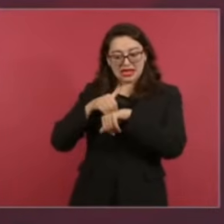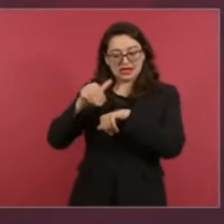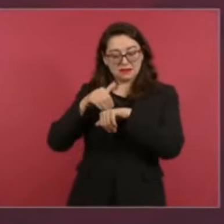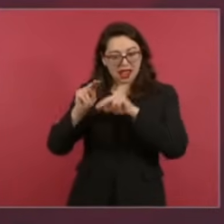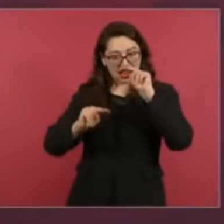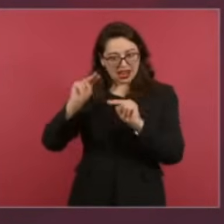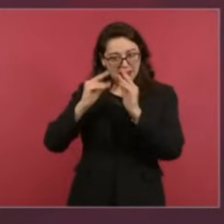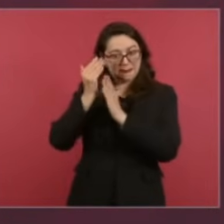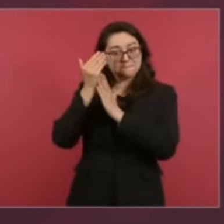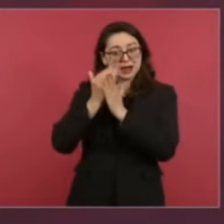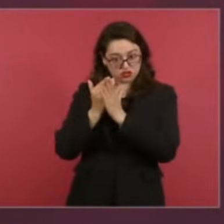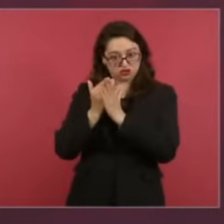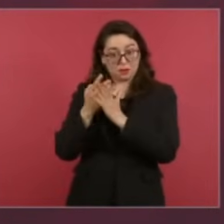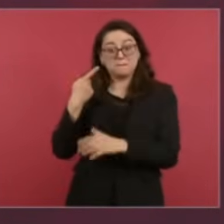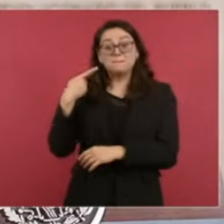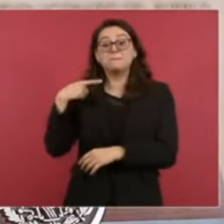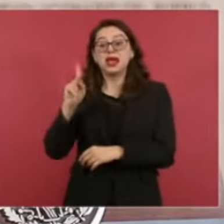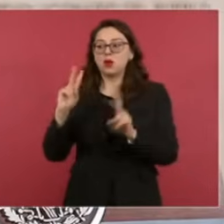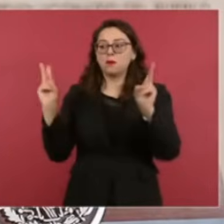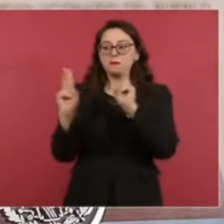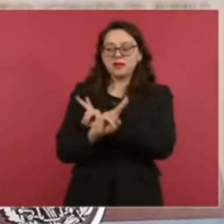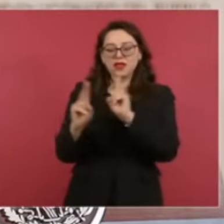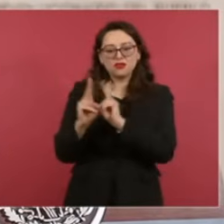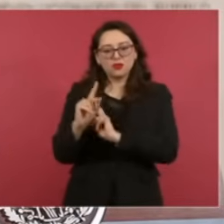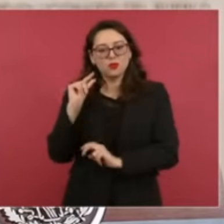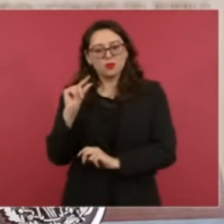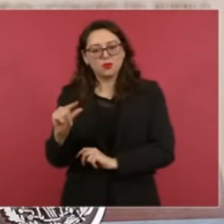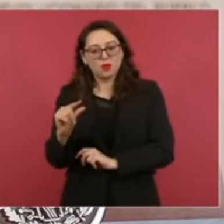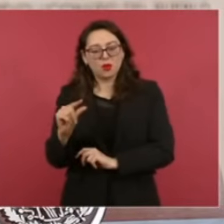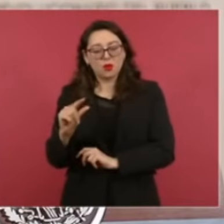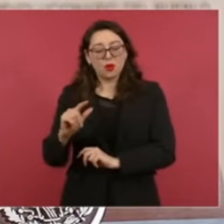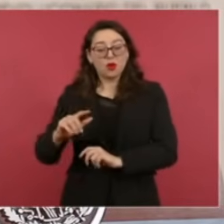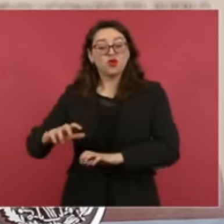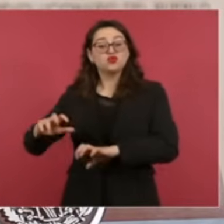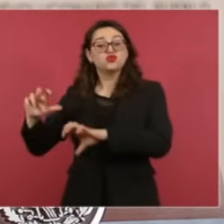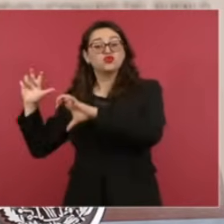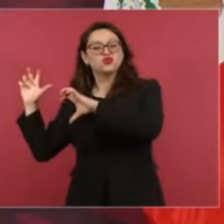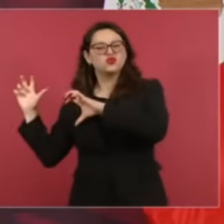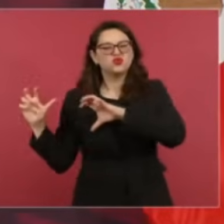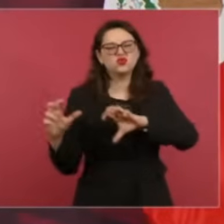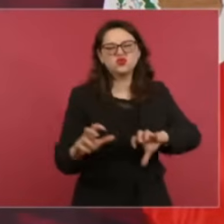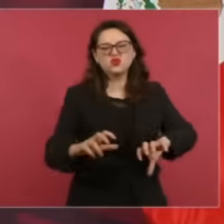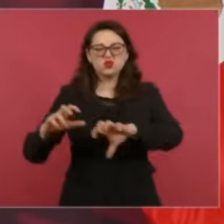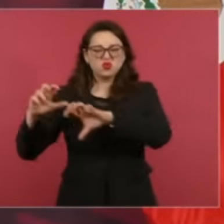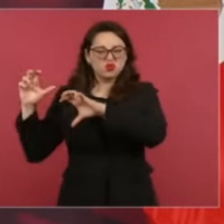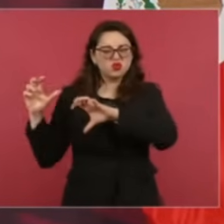aparte de los vientos de más de 300 kilómetros, nos